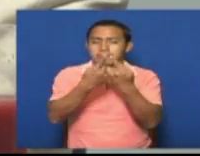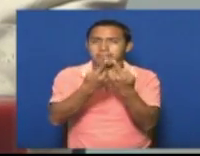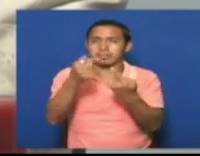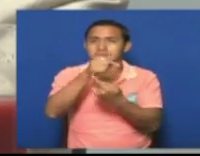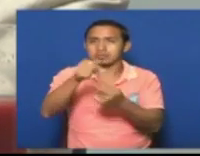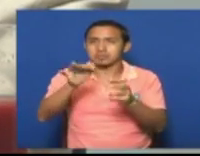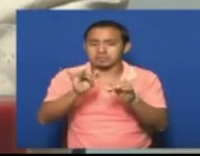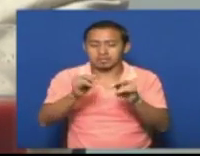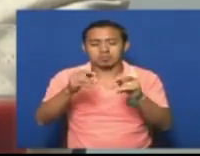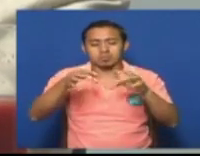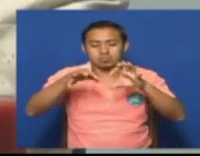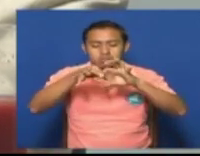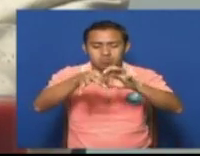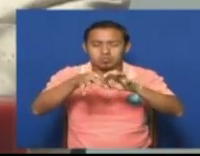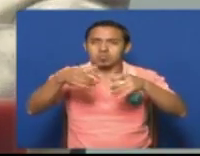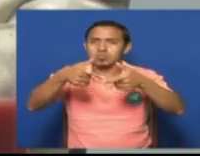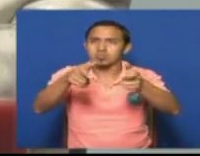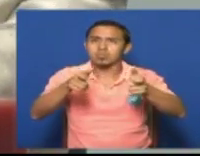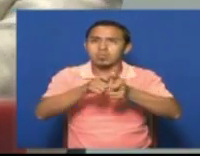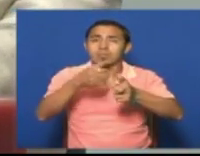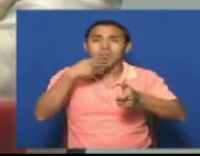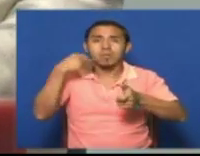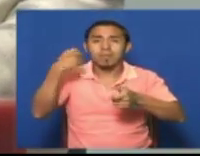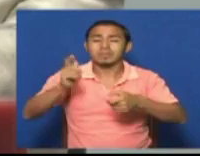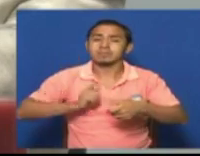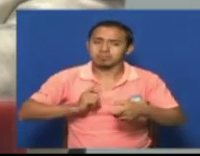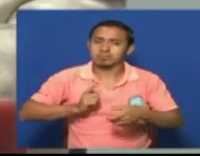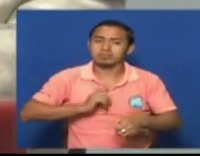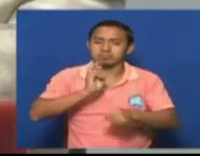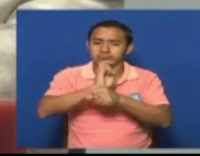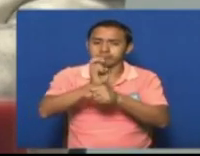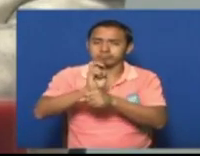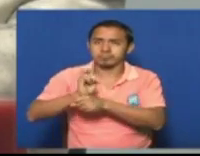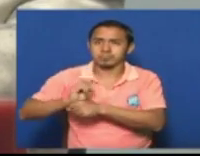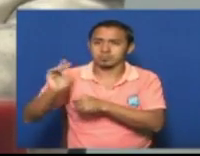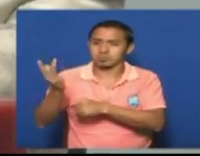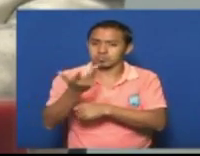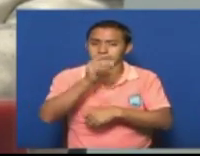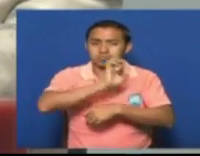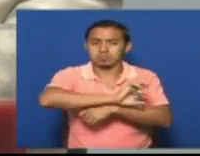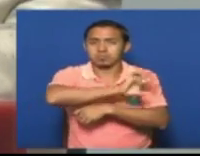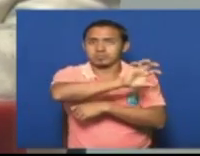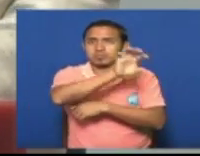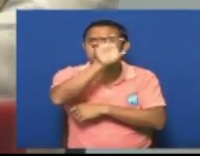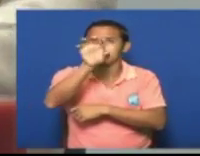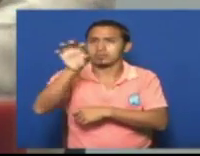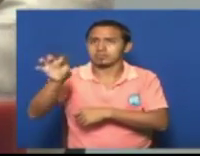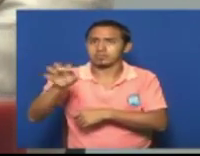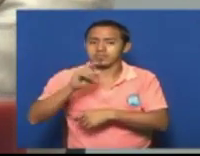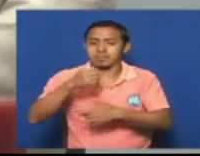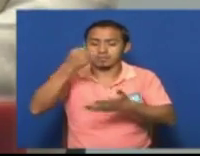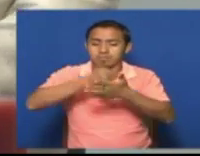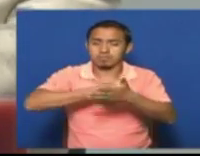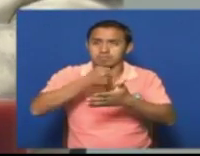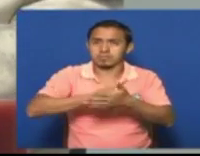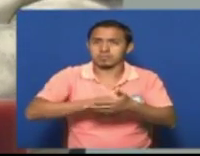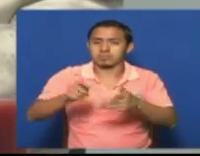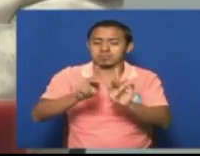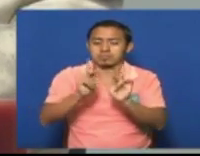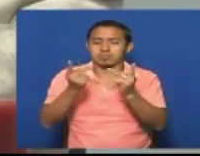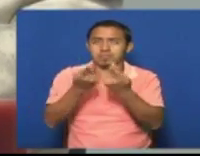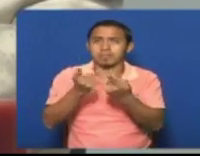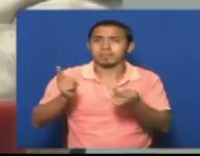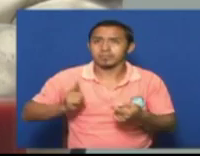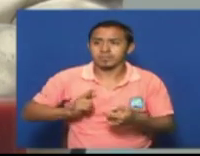unidad especializada de adolescentes y tenemos fiscales de adolescentes en todos los departamentos del país la defensoría pública